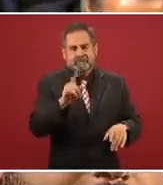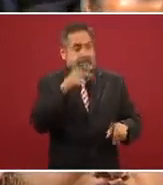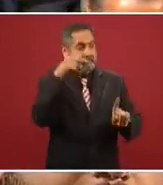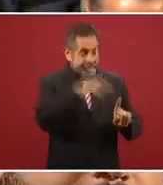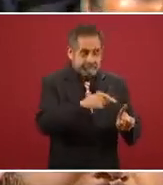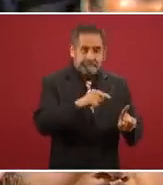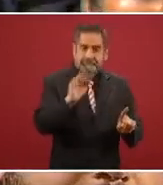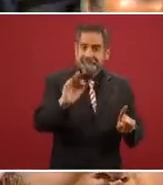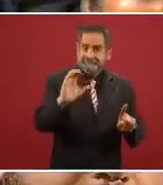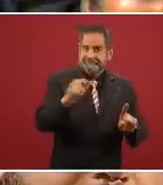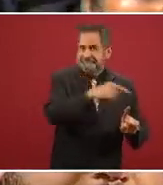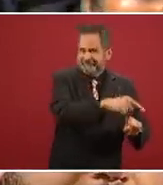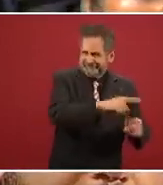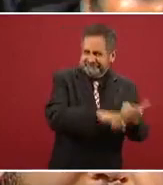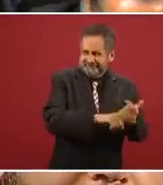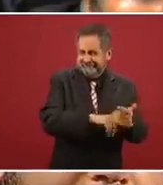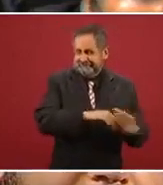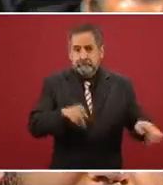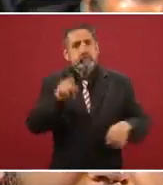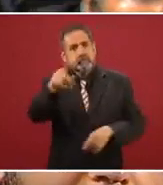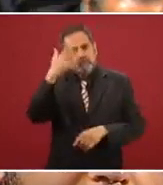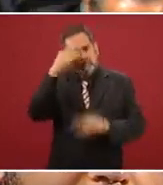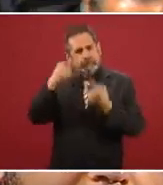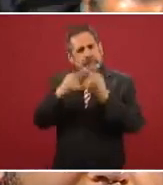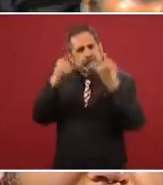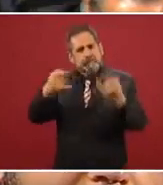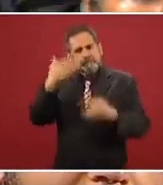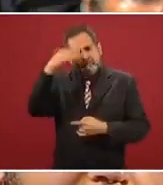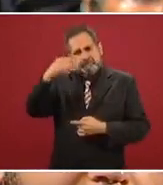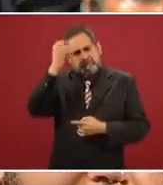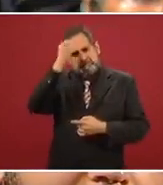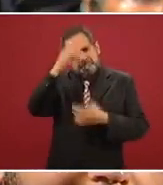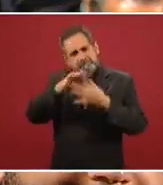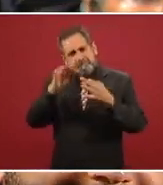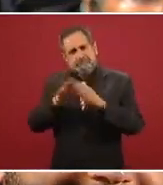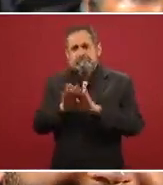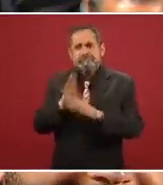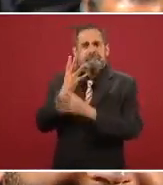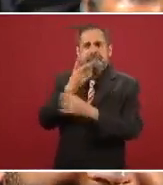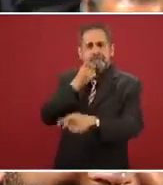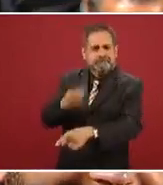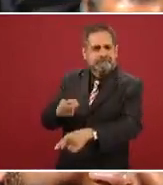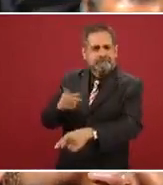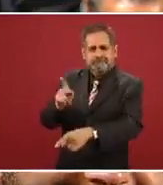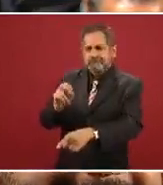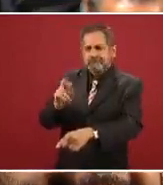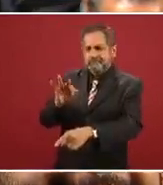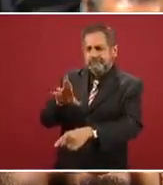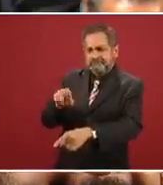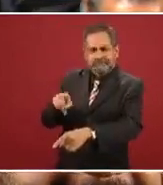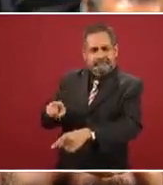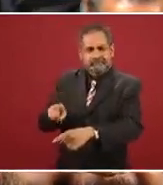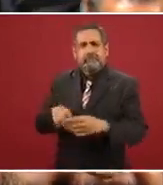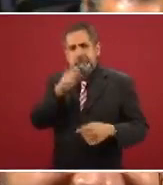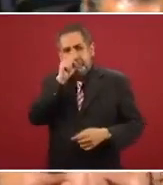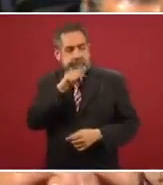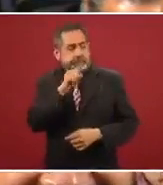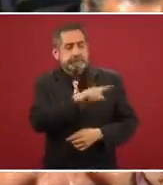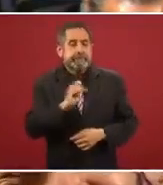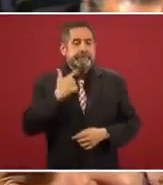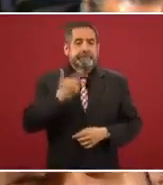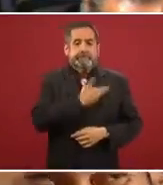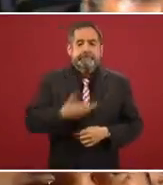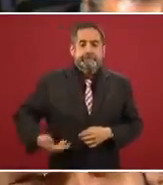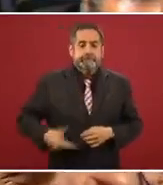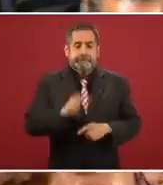tanto de la historia, ¿nos podría dar su opinión sobre estas declaraciones? Y también sobre el expresidente Felipe